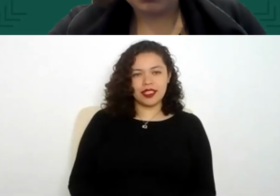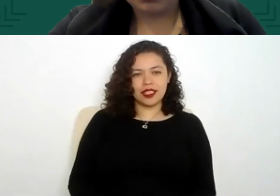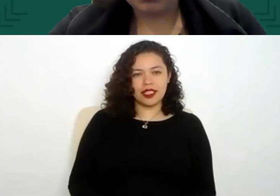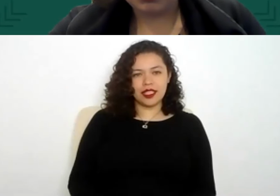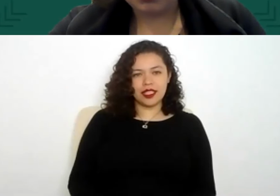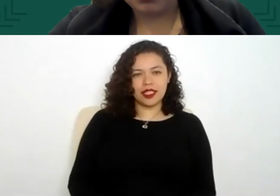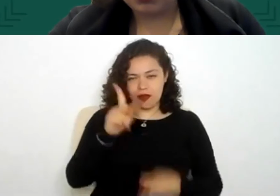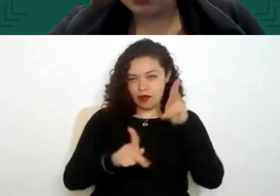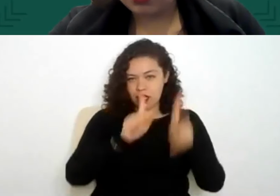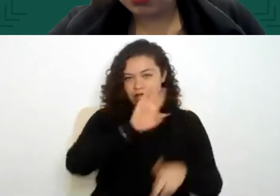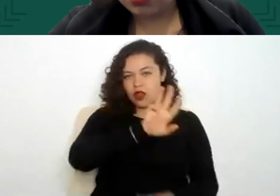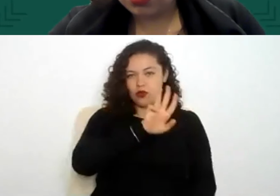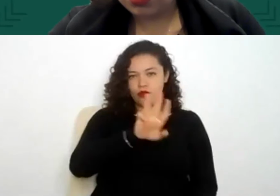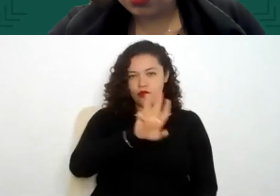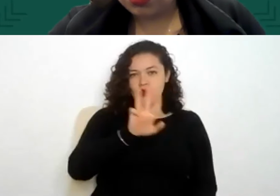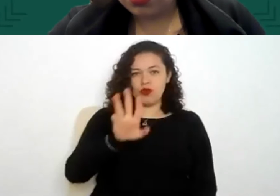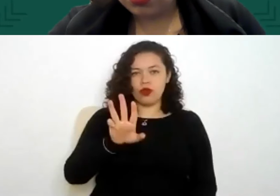por mail.